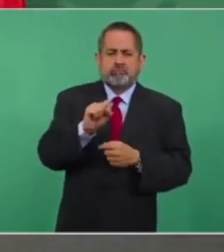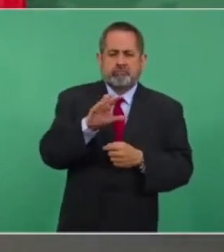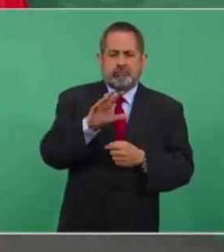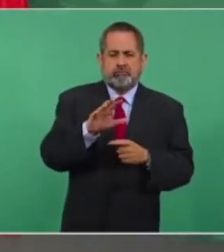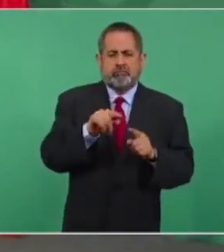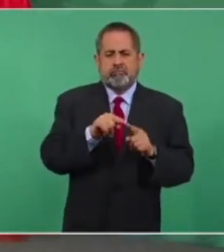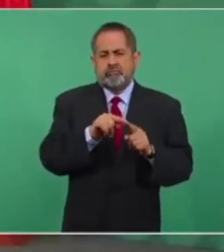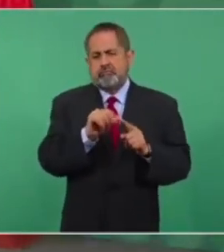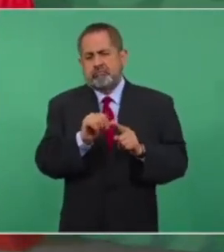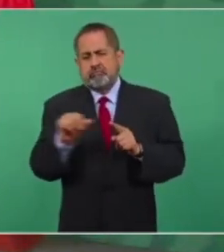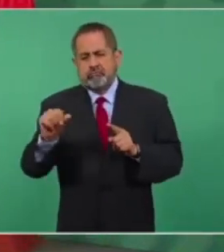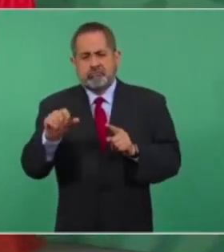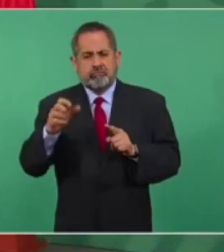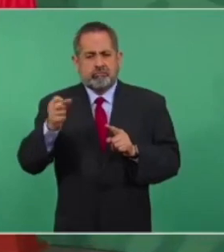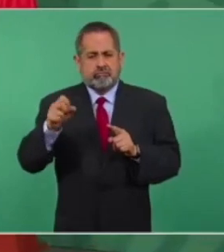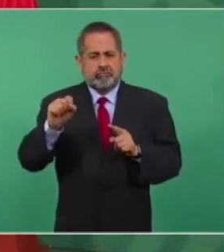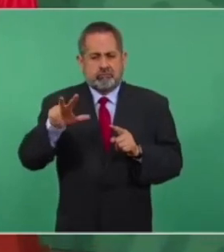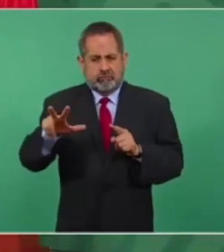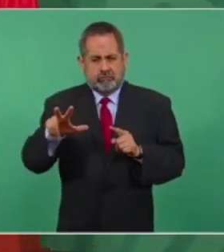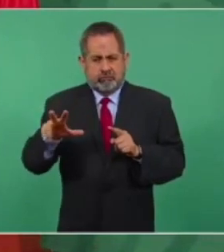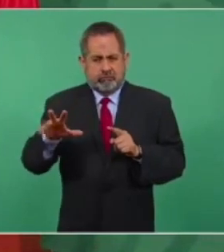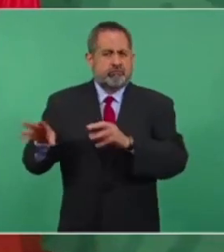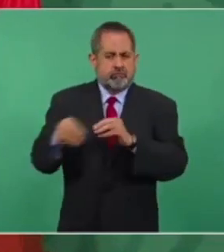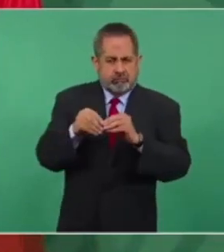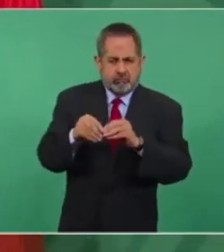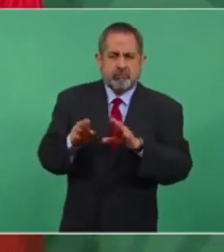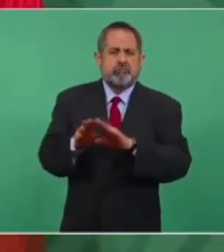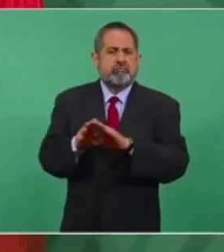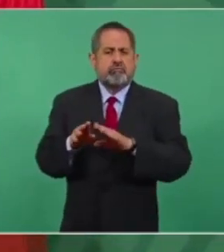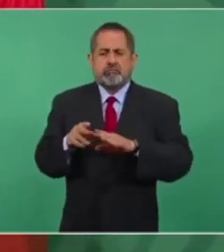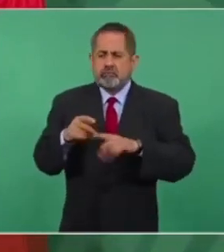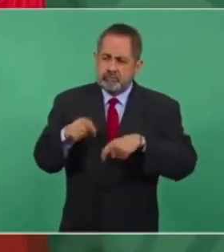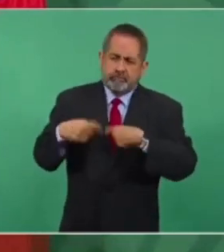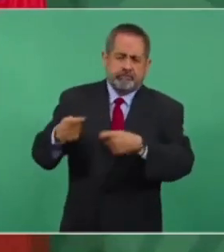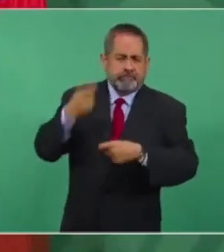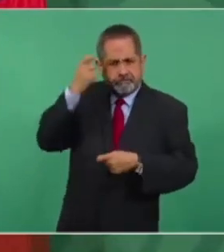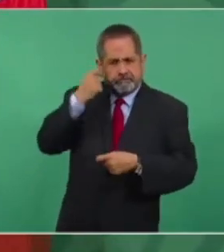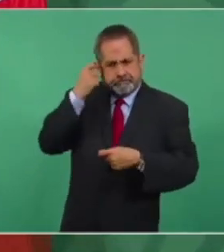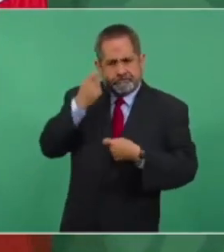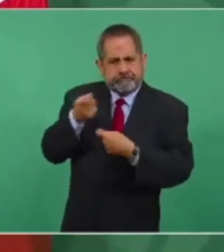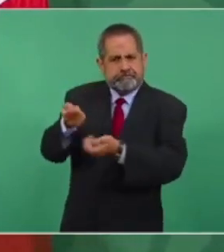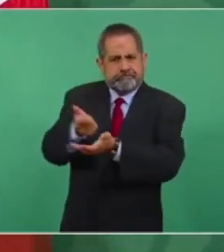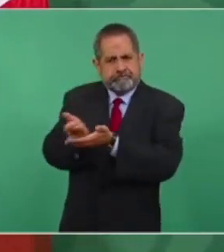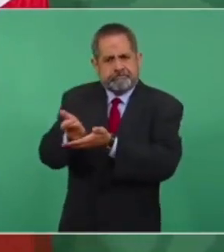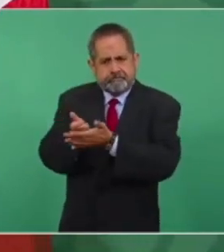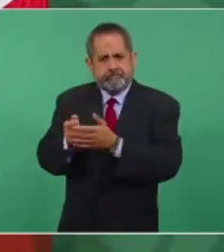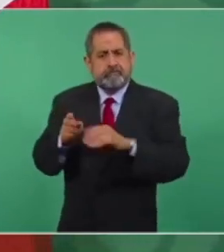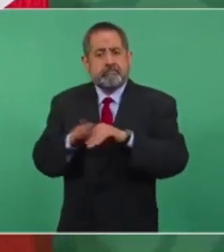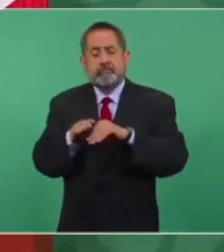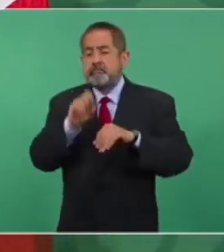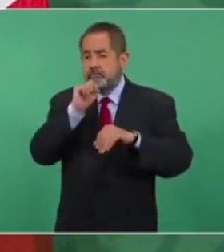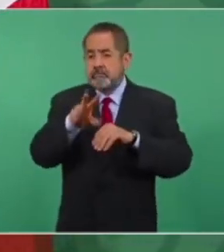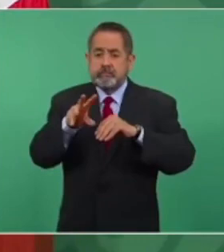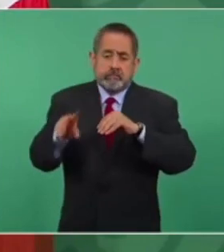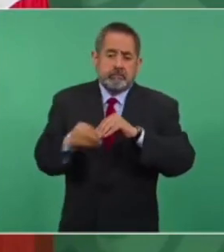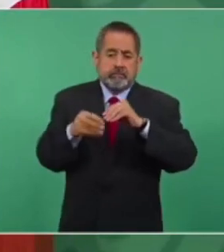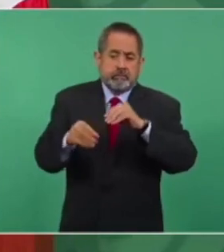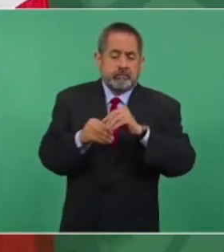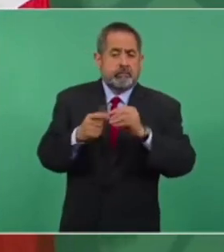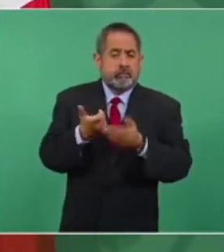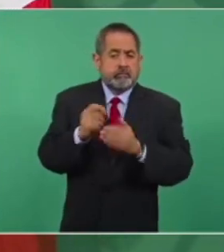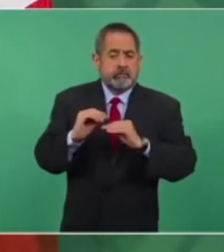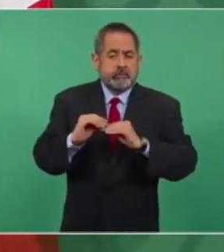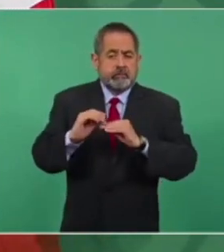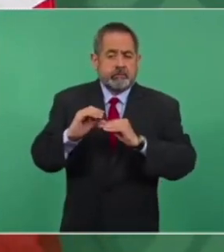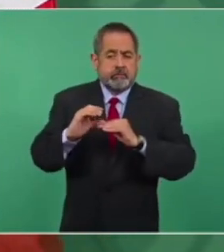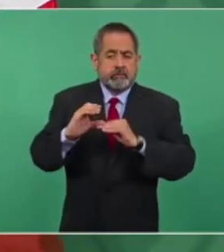a 68, cómo se van a ir incorporando y cómo va a ir aumentando también el monto de